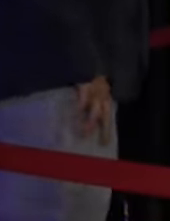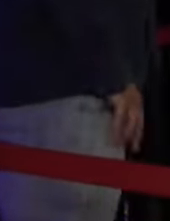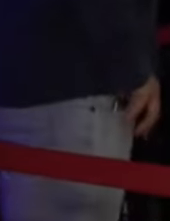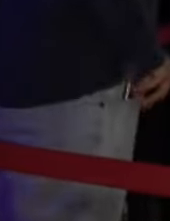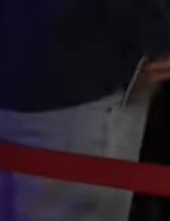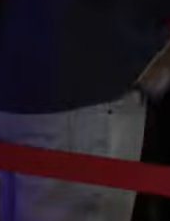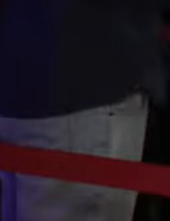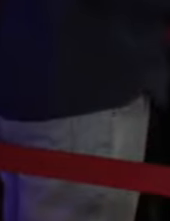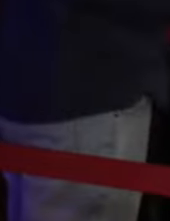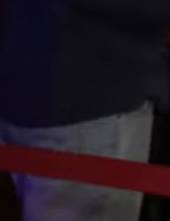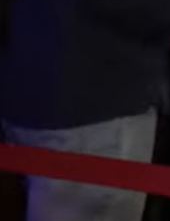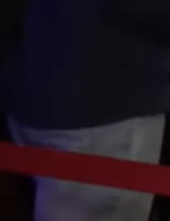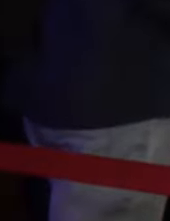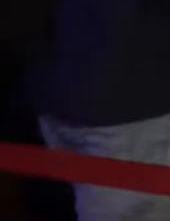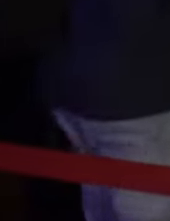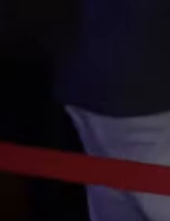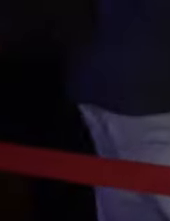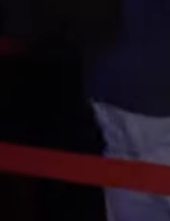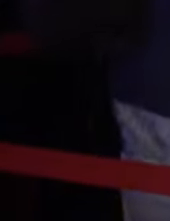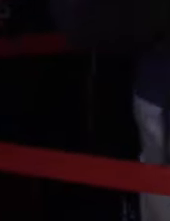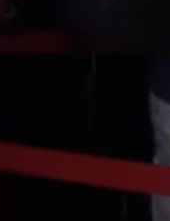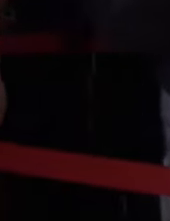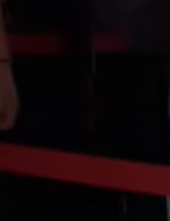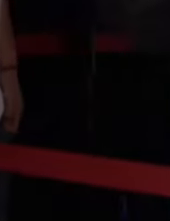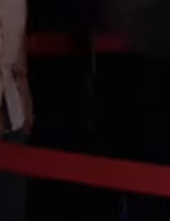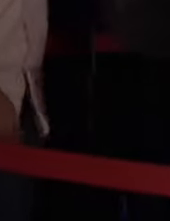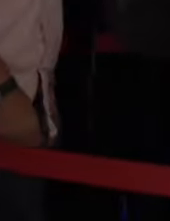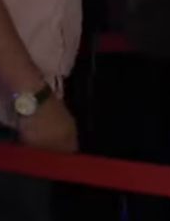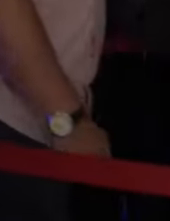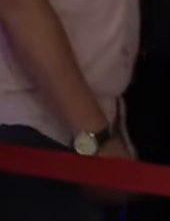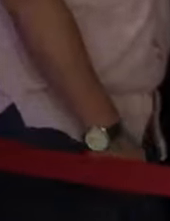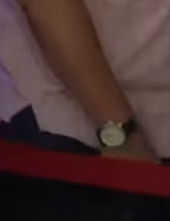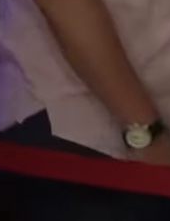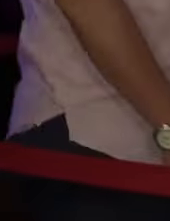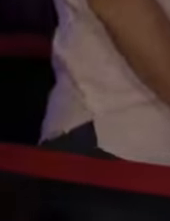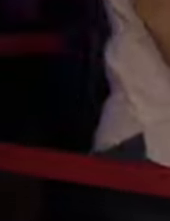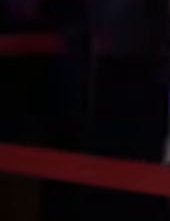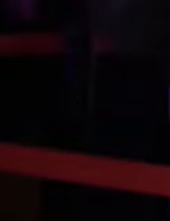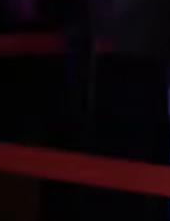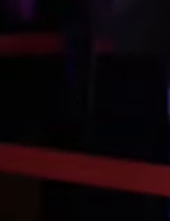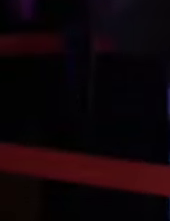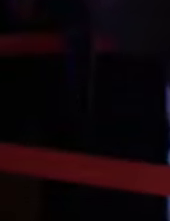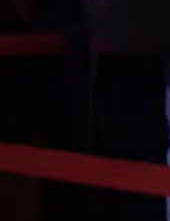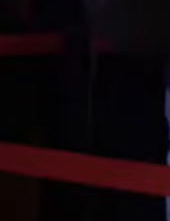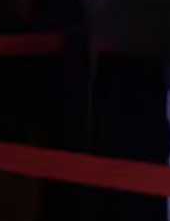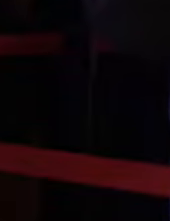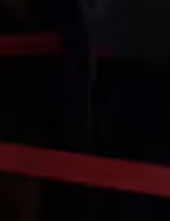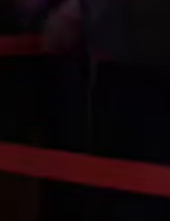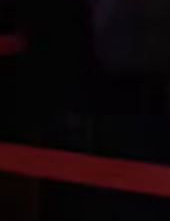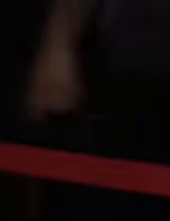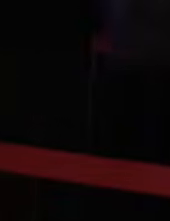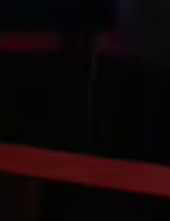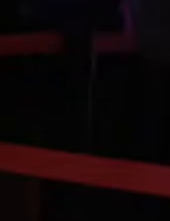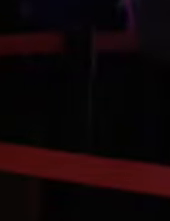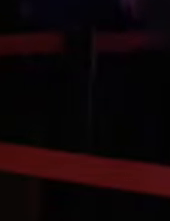invitamos a Denis rosental a que pudiese crear cierto un relato una historia que pudiésemos